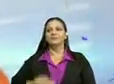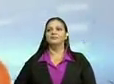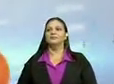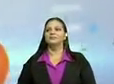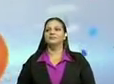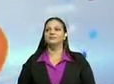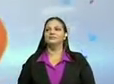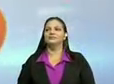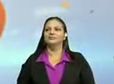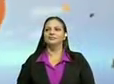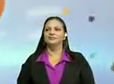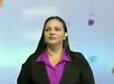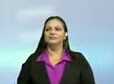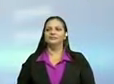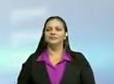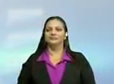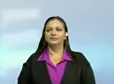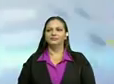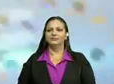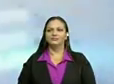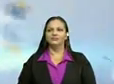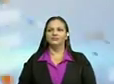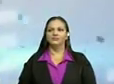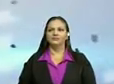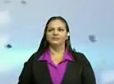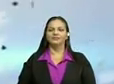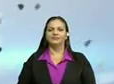tu pana. El que te prestó la pantaloneta.